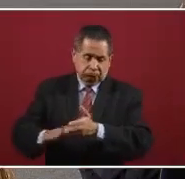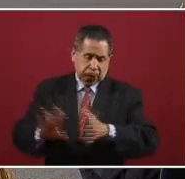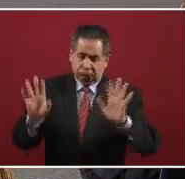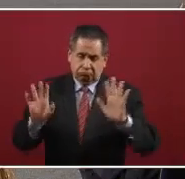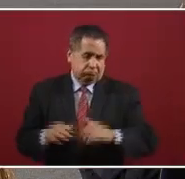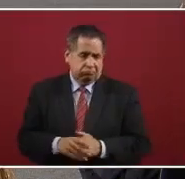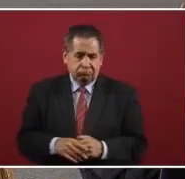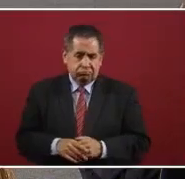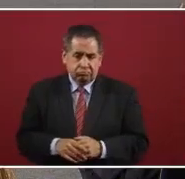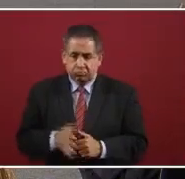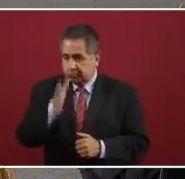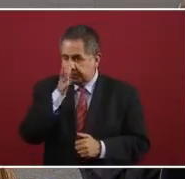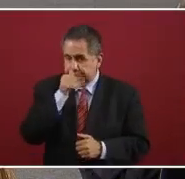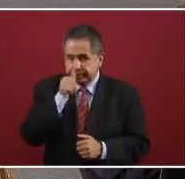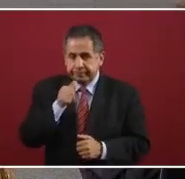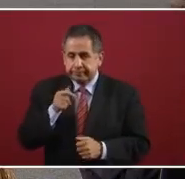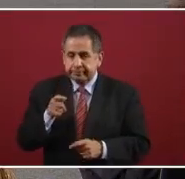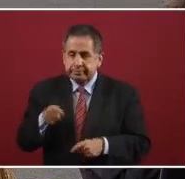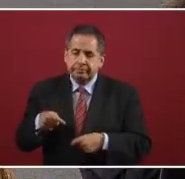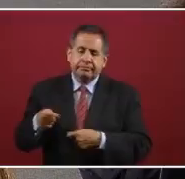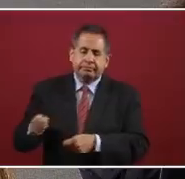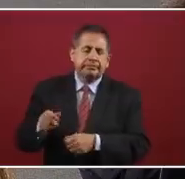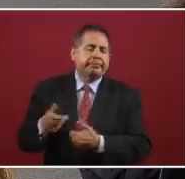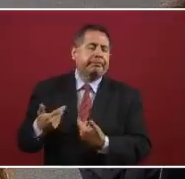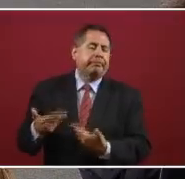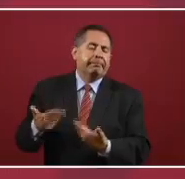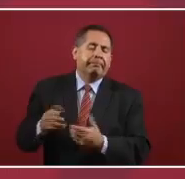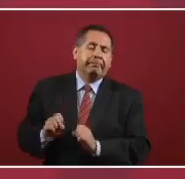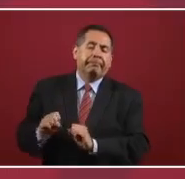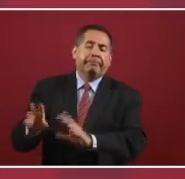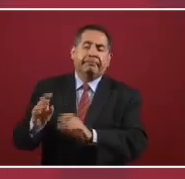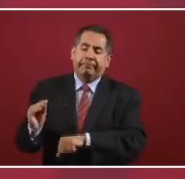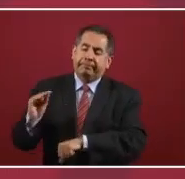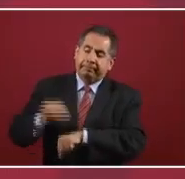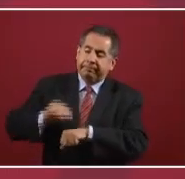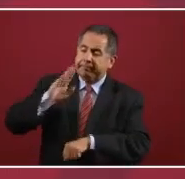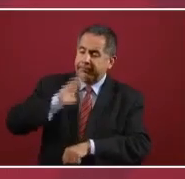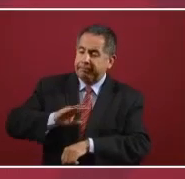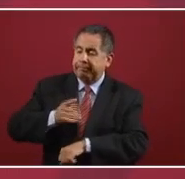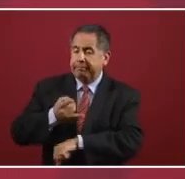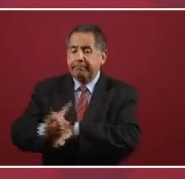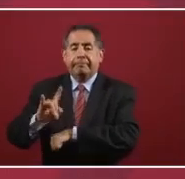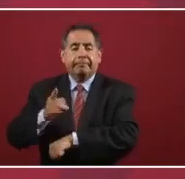porque no podemos permitir que haya irresponsabilidad.